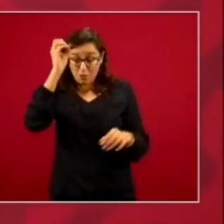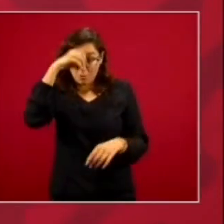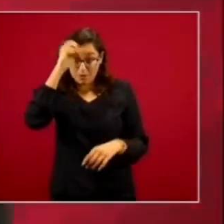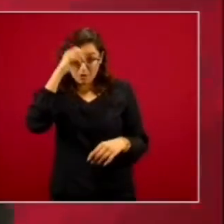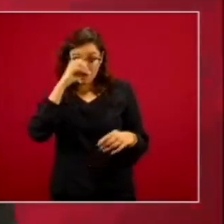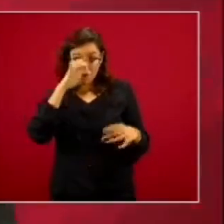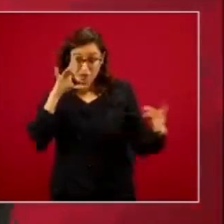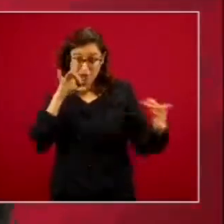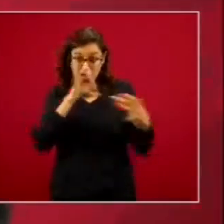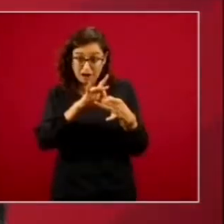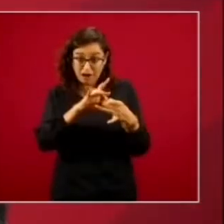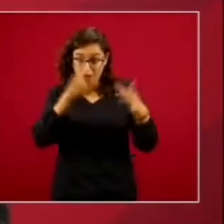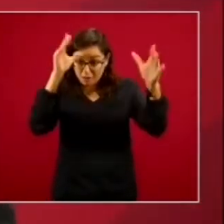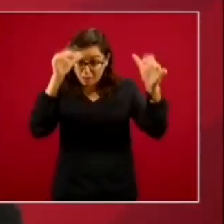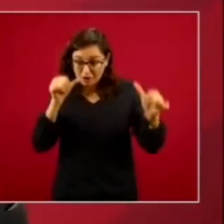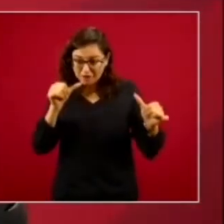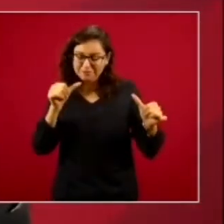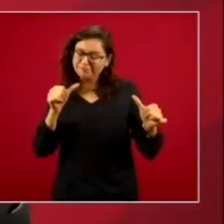si él